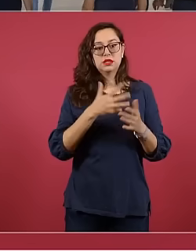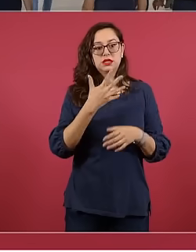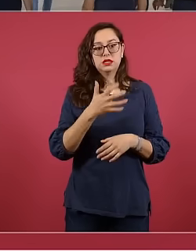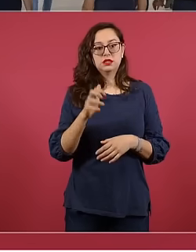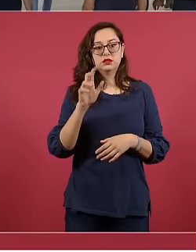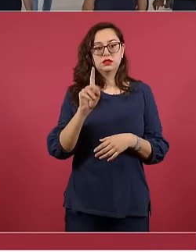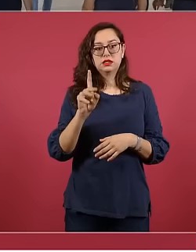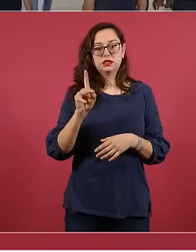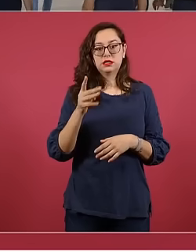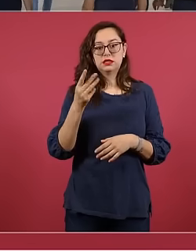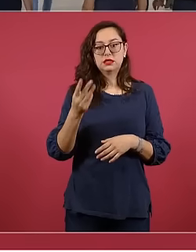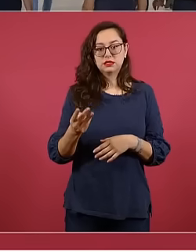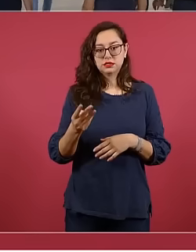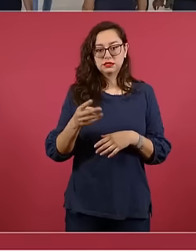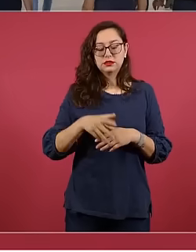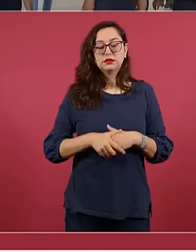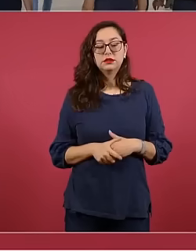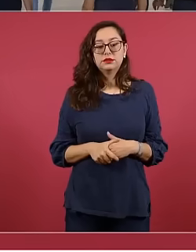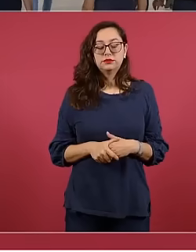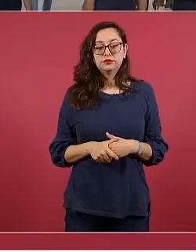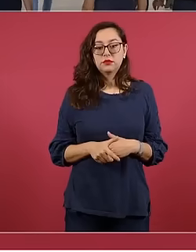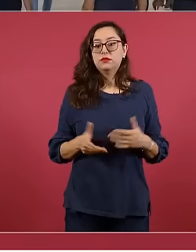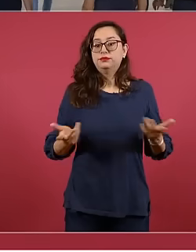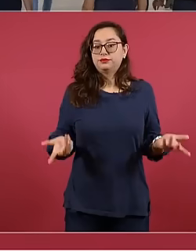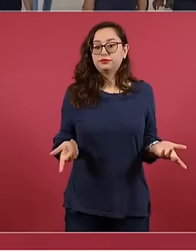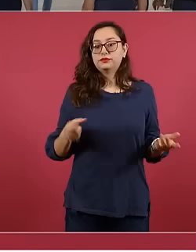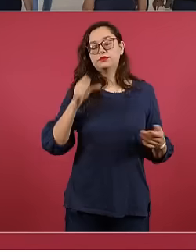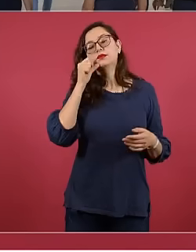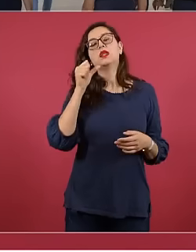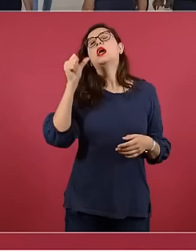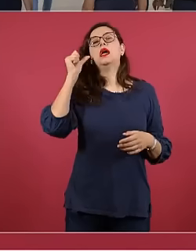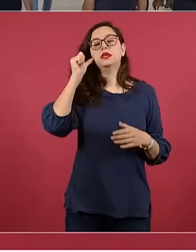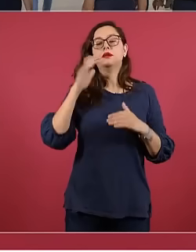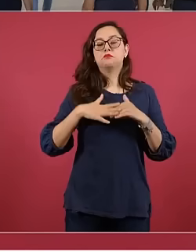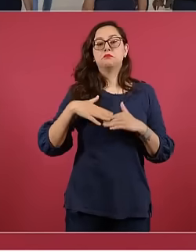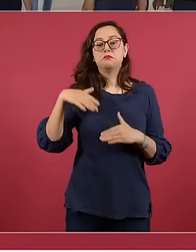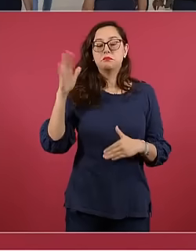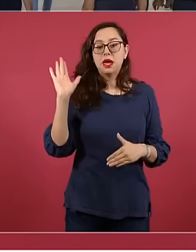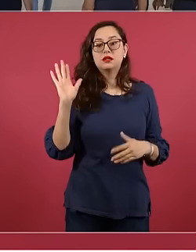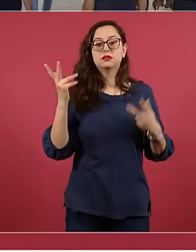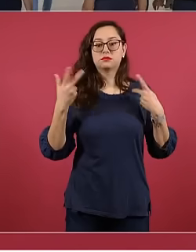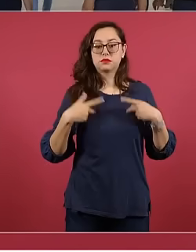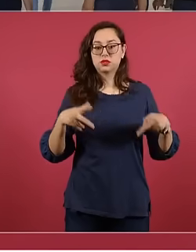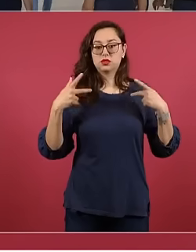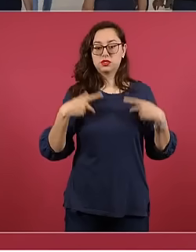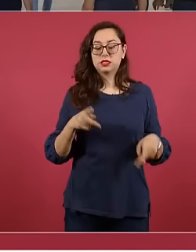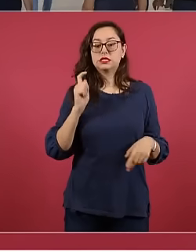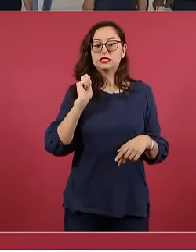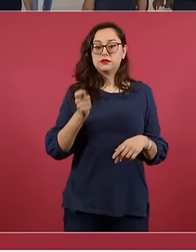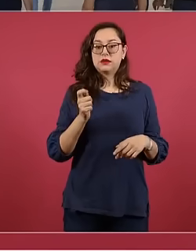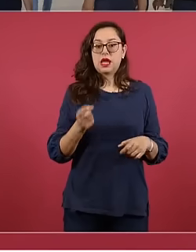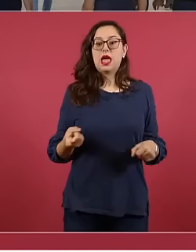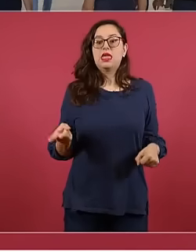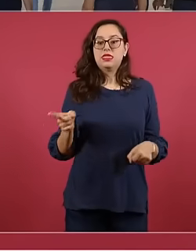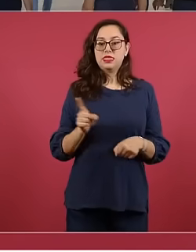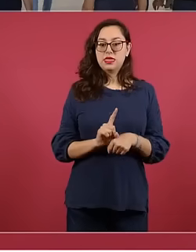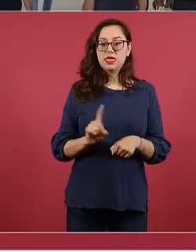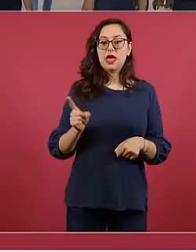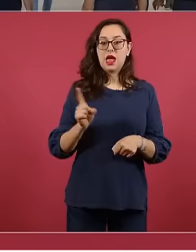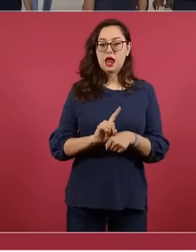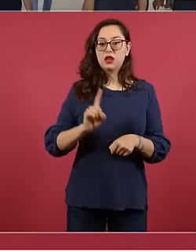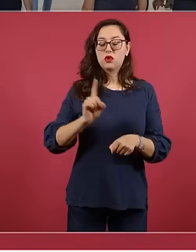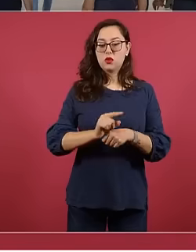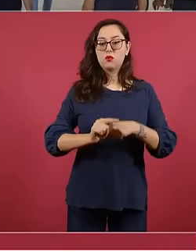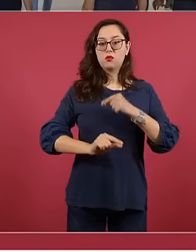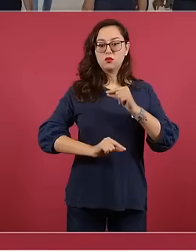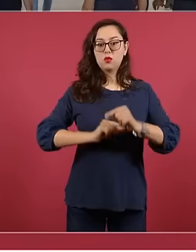6.533. Ya ayer ya estábamos arriba de esta cifra, eso quiere decir que cada día ha venido subiendo